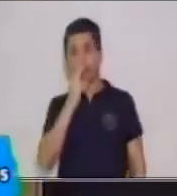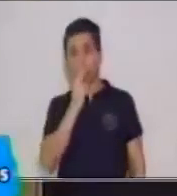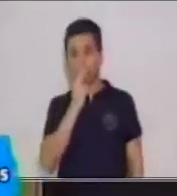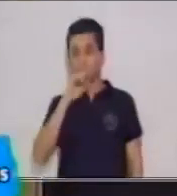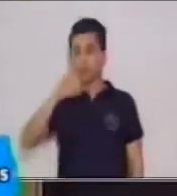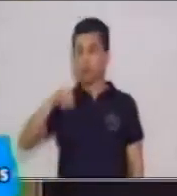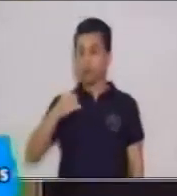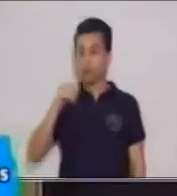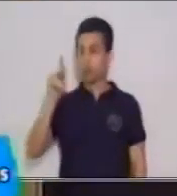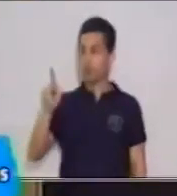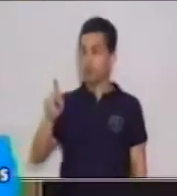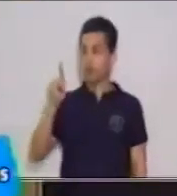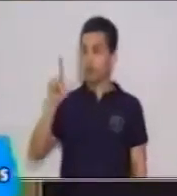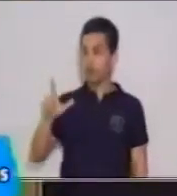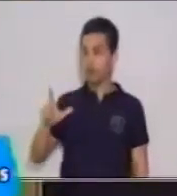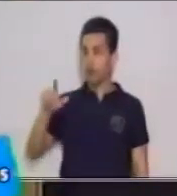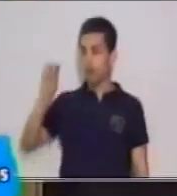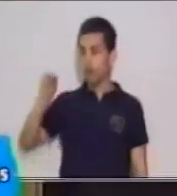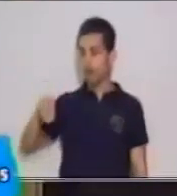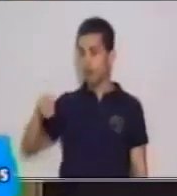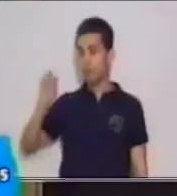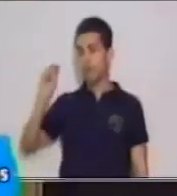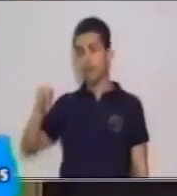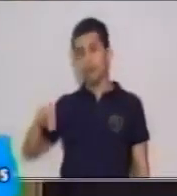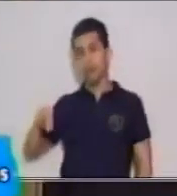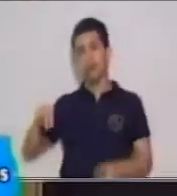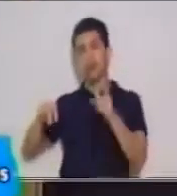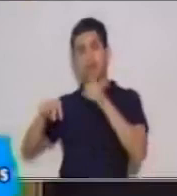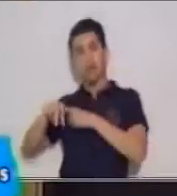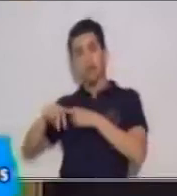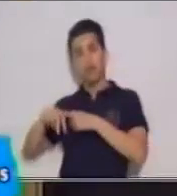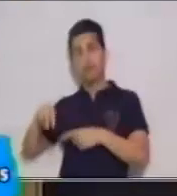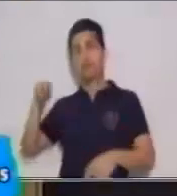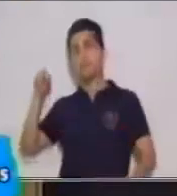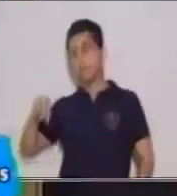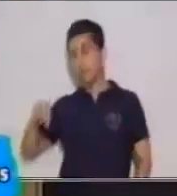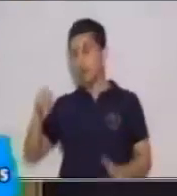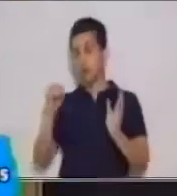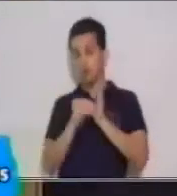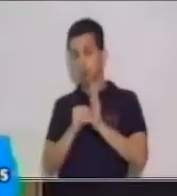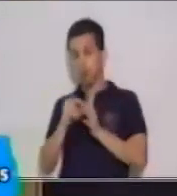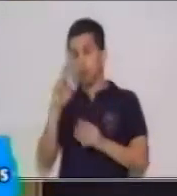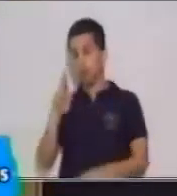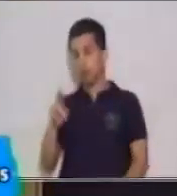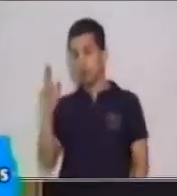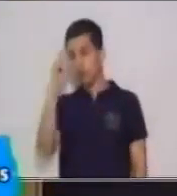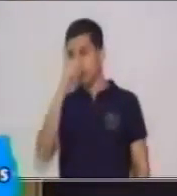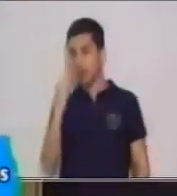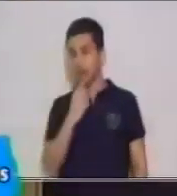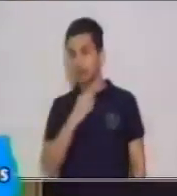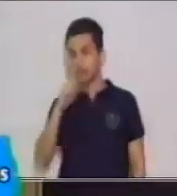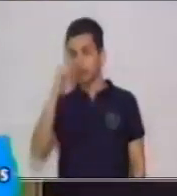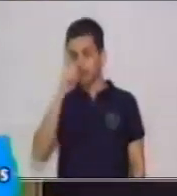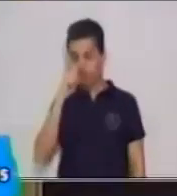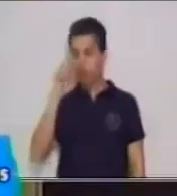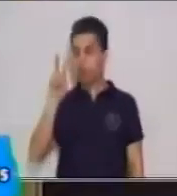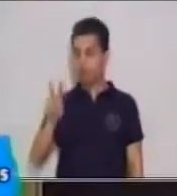K, L, M, N, Ñ, P, Q, R, S, T,